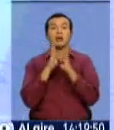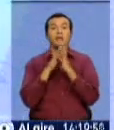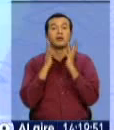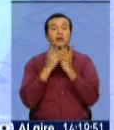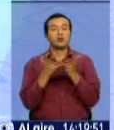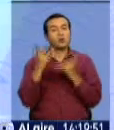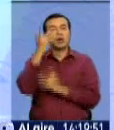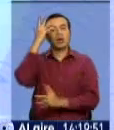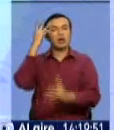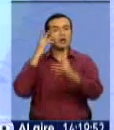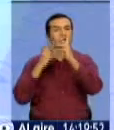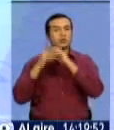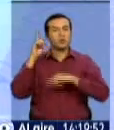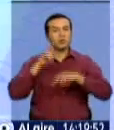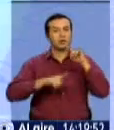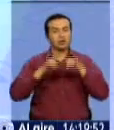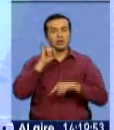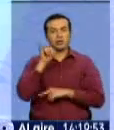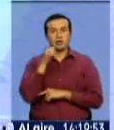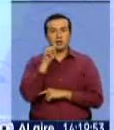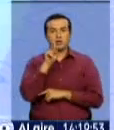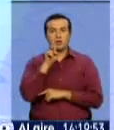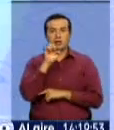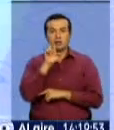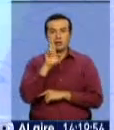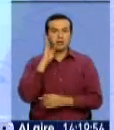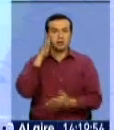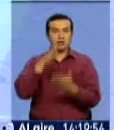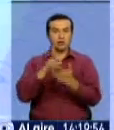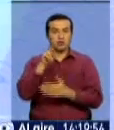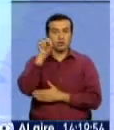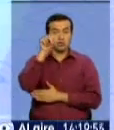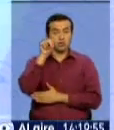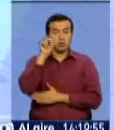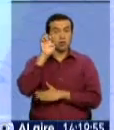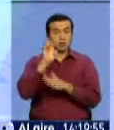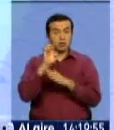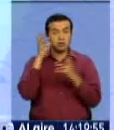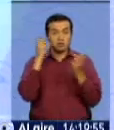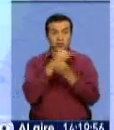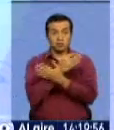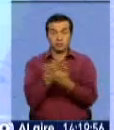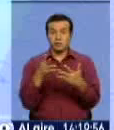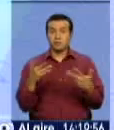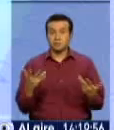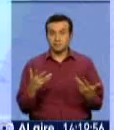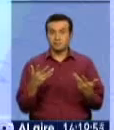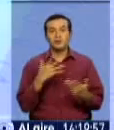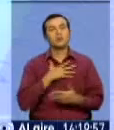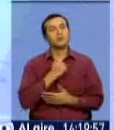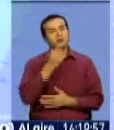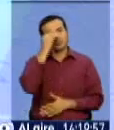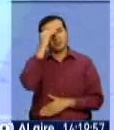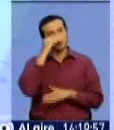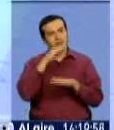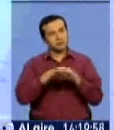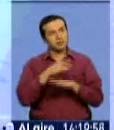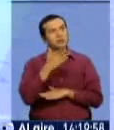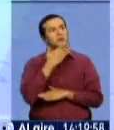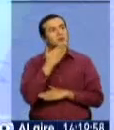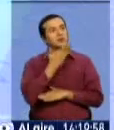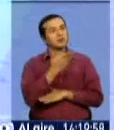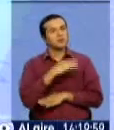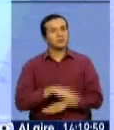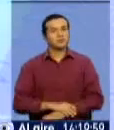y ancestral. Nuestro compañero Javier Ceballos se desplazó hasta el norte del país y nos tiene los detalles. Javier, ¿qué tal? Muy buenas tardes.